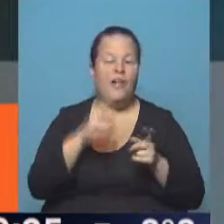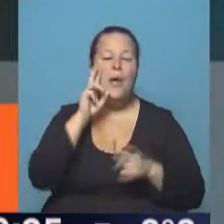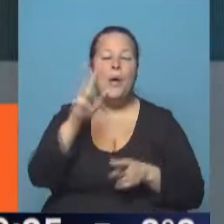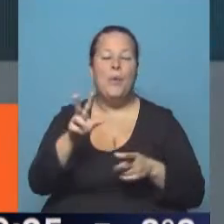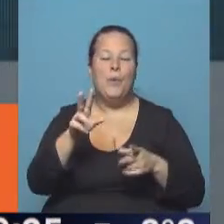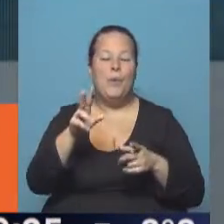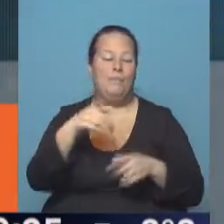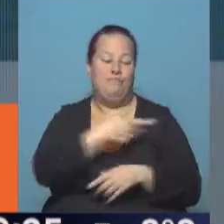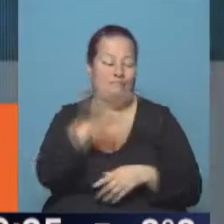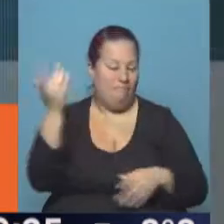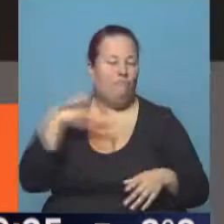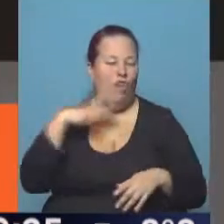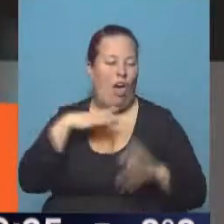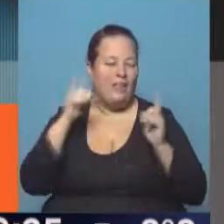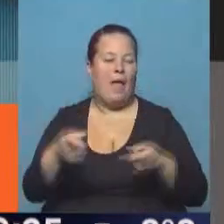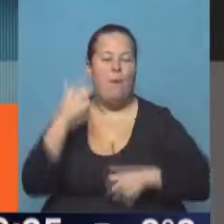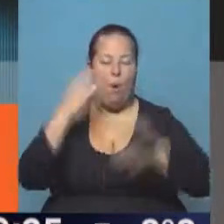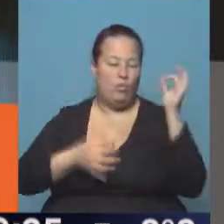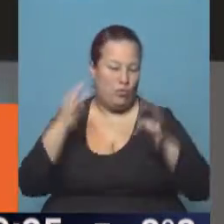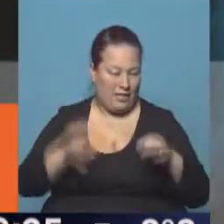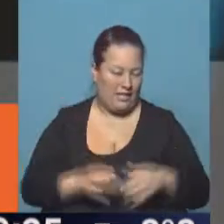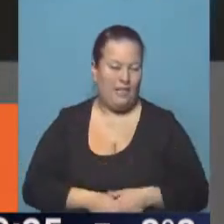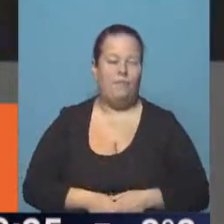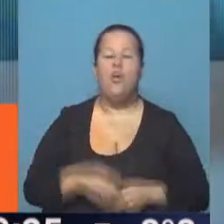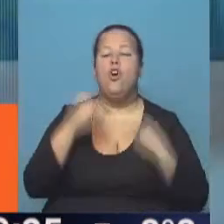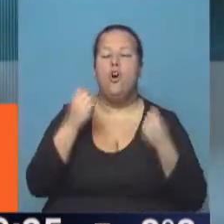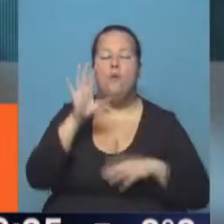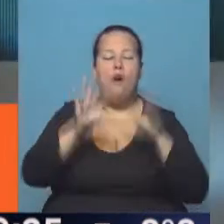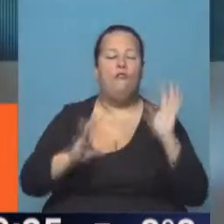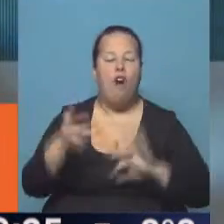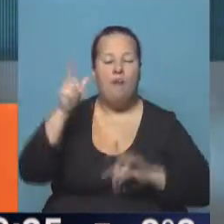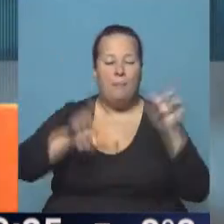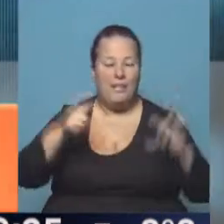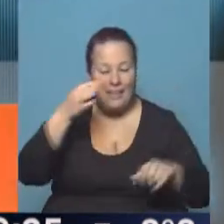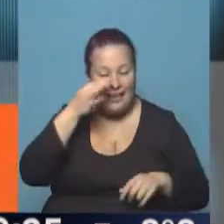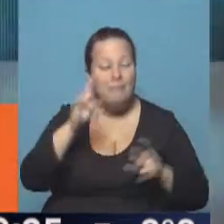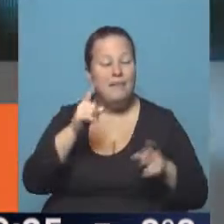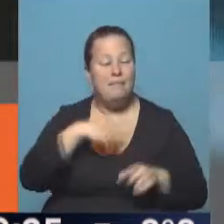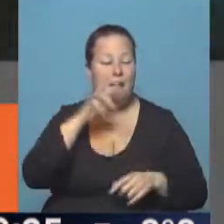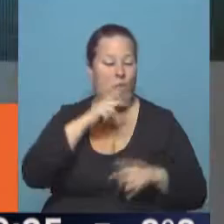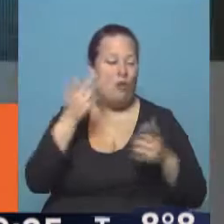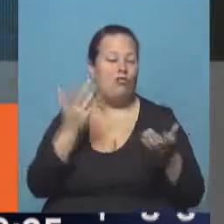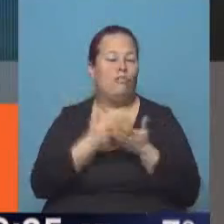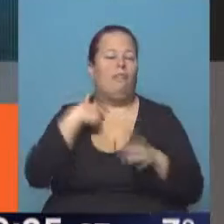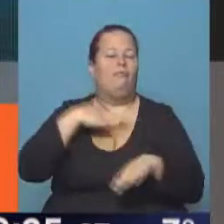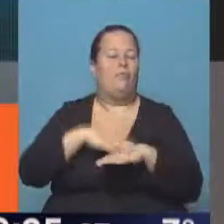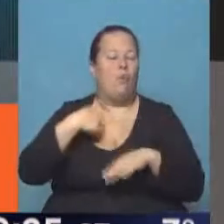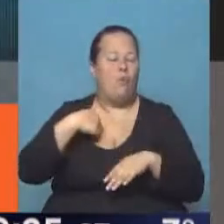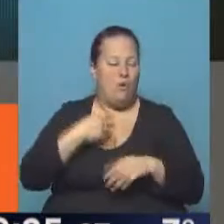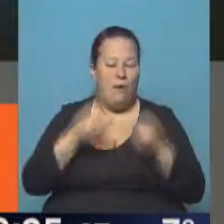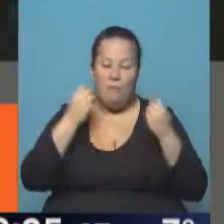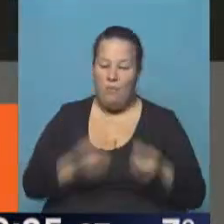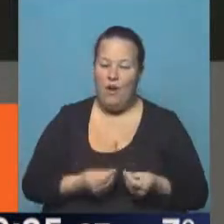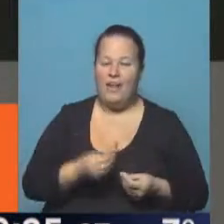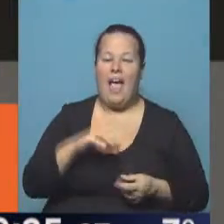la sociedad, se siguen viendo también en la justicia. Como los testigos, la propia víctima además se echa la culpa. Porque acá